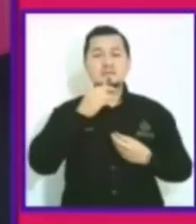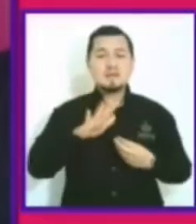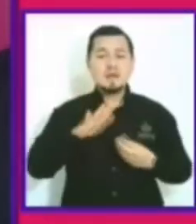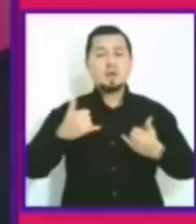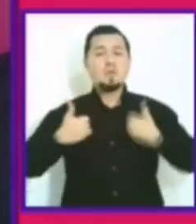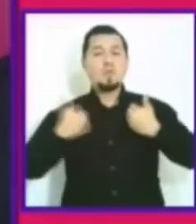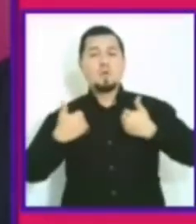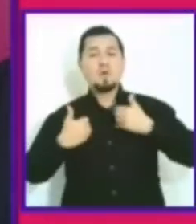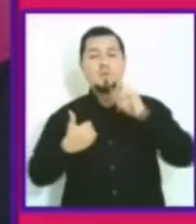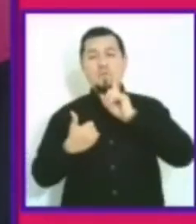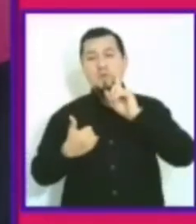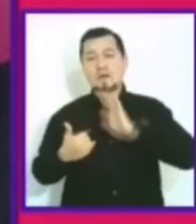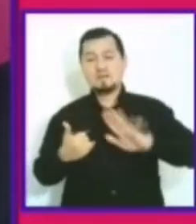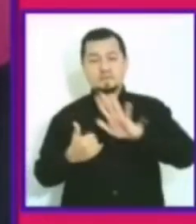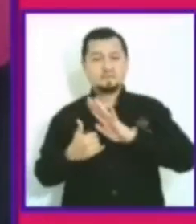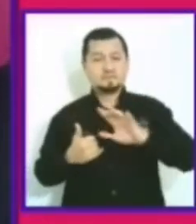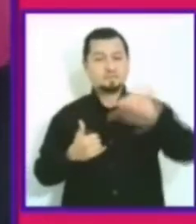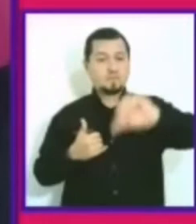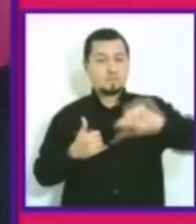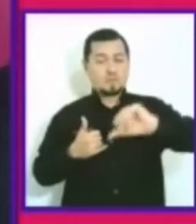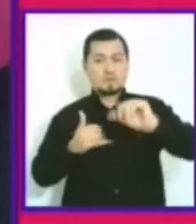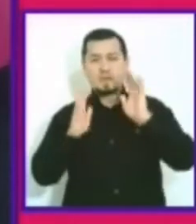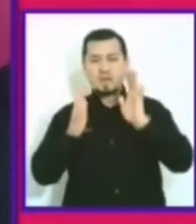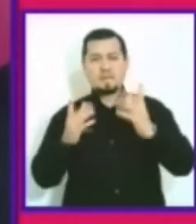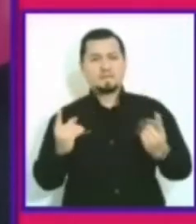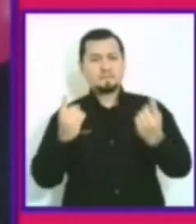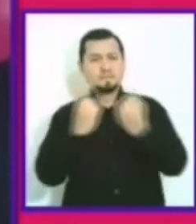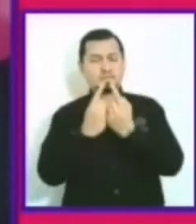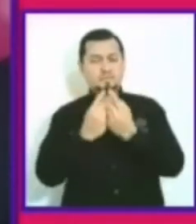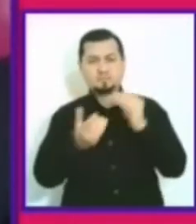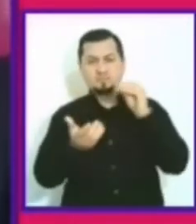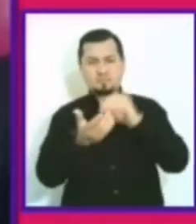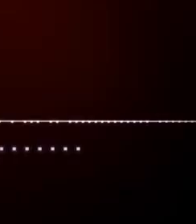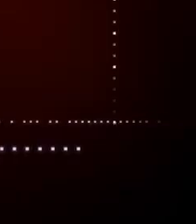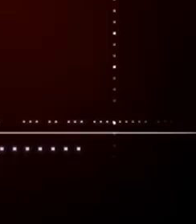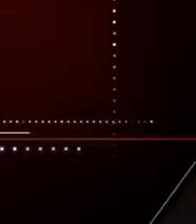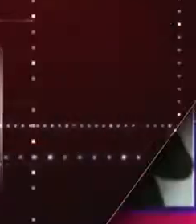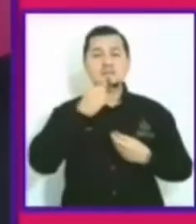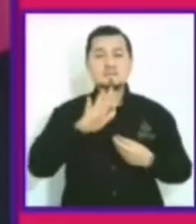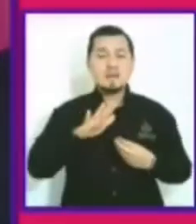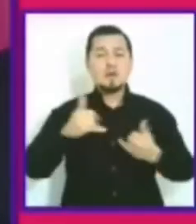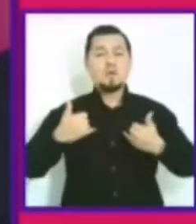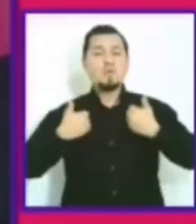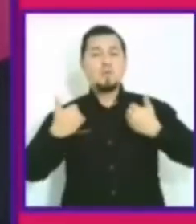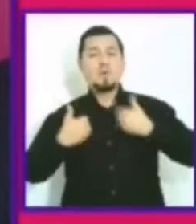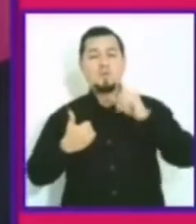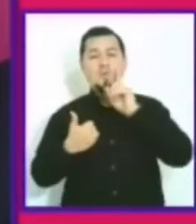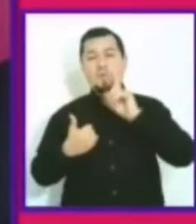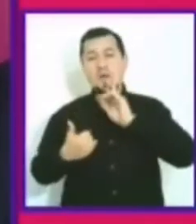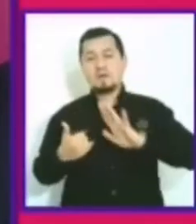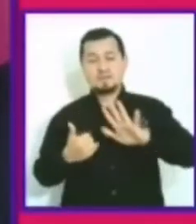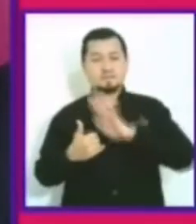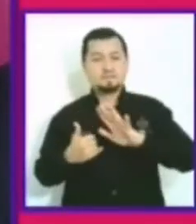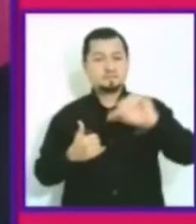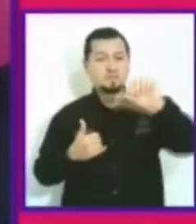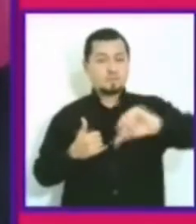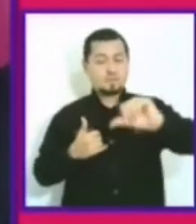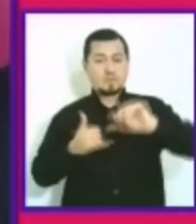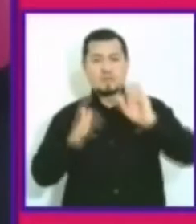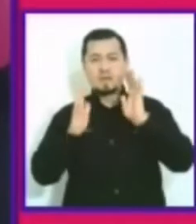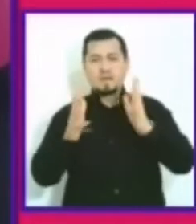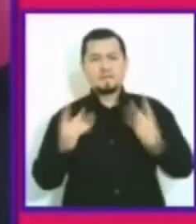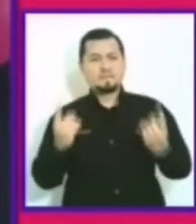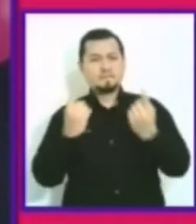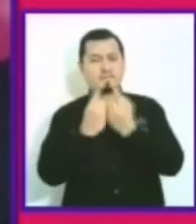crea habla la secretaria de igualdad para hola lazo corvera hoy nos encontramos aquí para poner en marcha